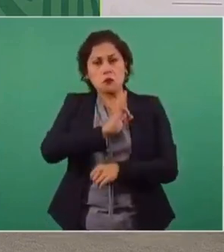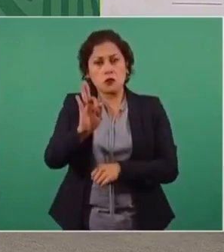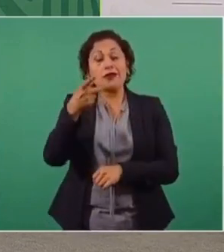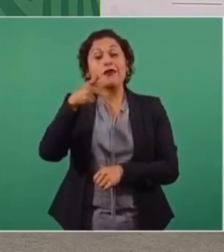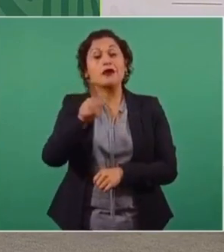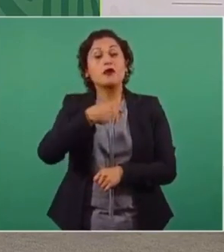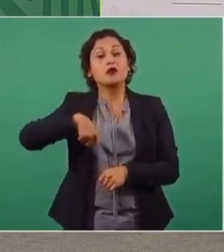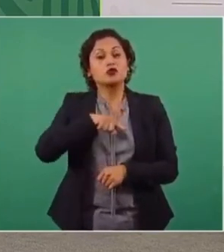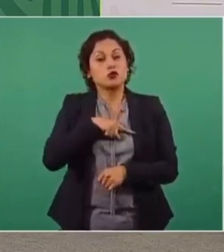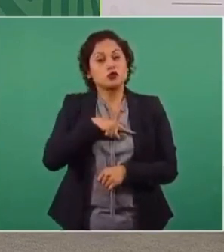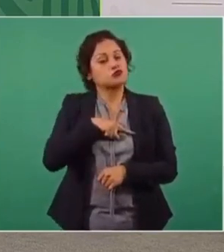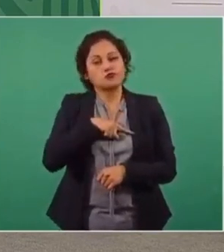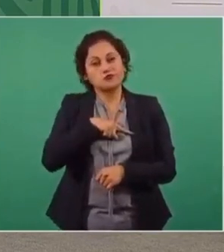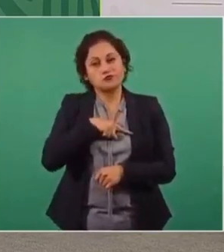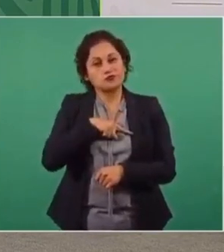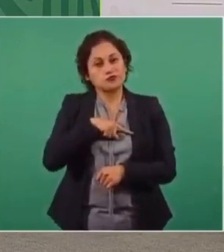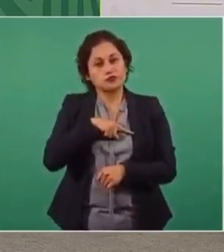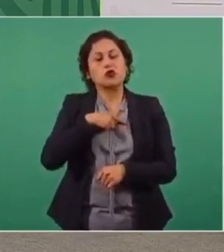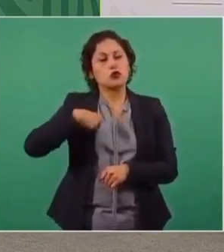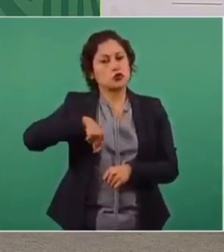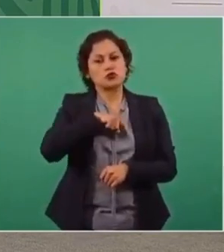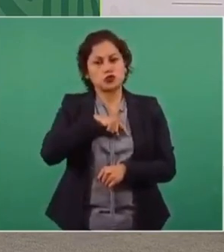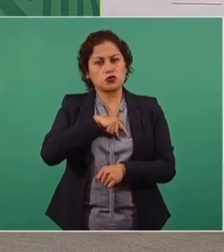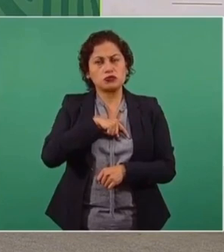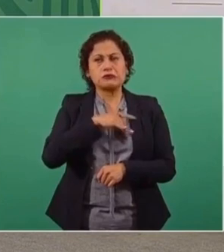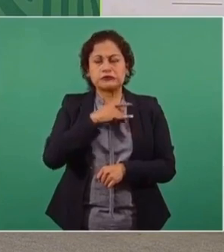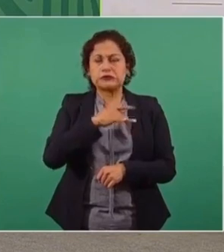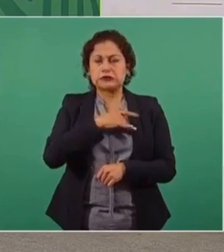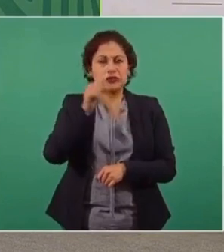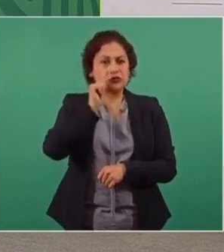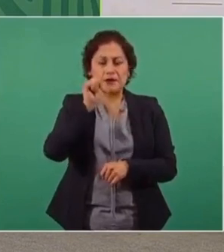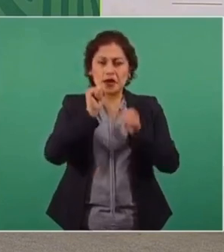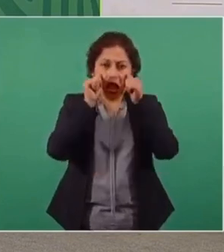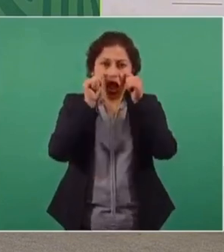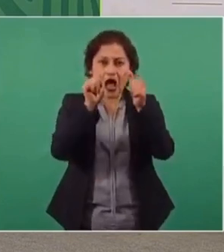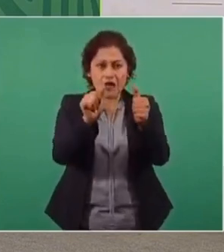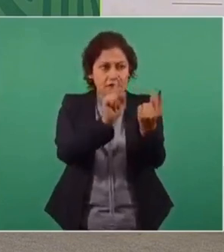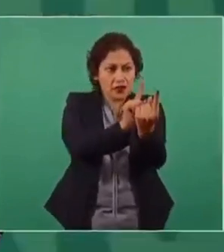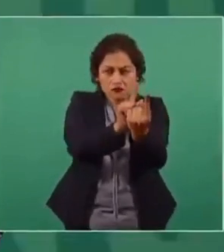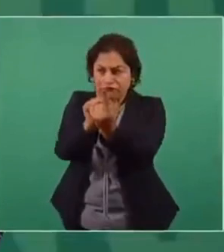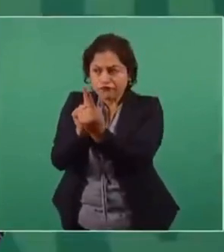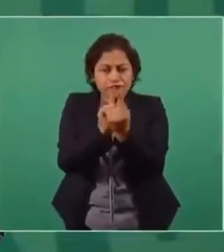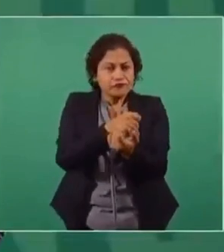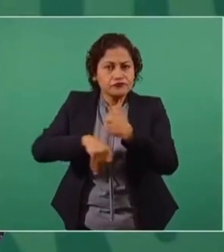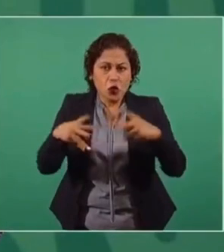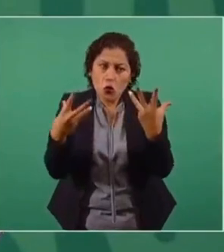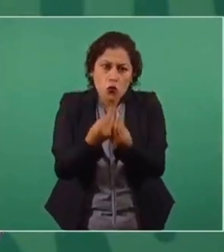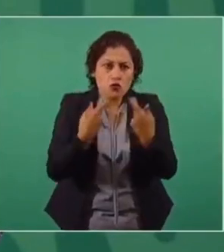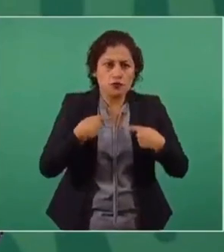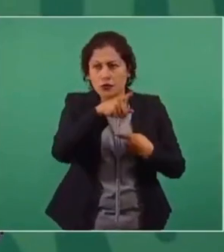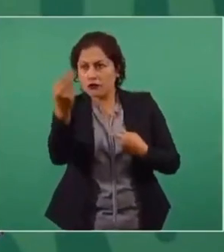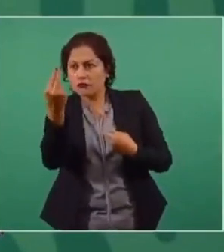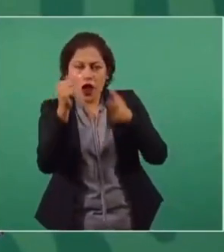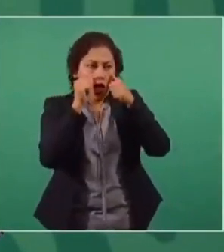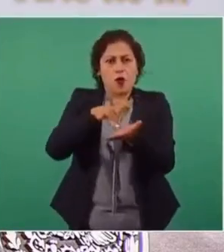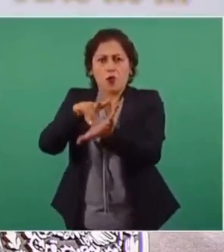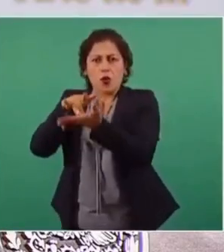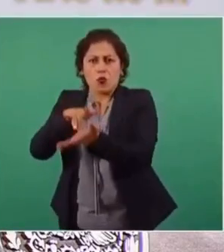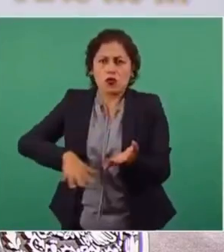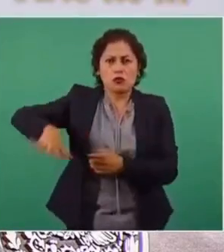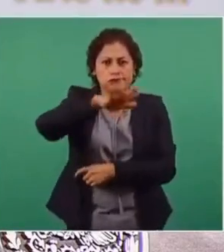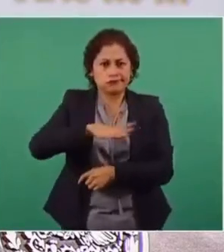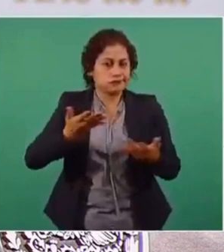acercarnos siempre y estar siempre junto al pueblo, atendiendo al pueblo, escuchando al pueblo.